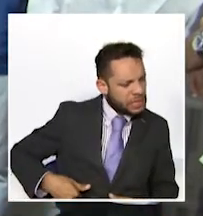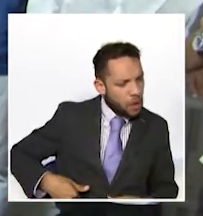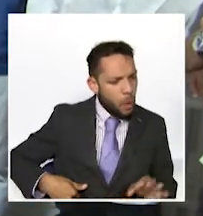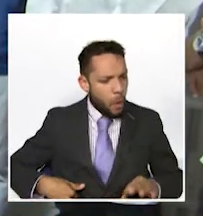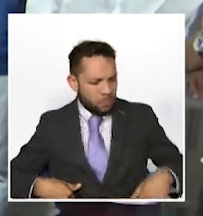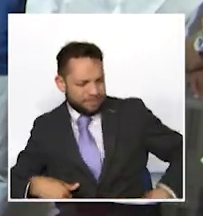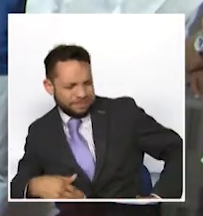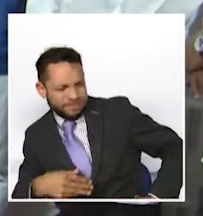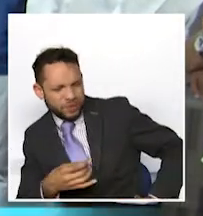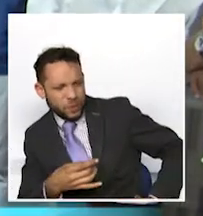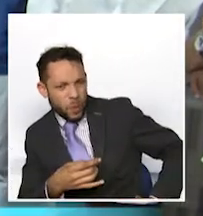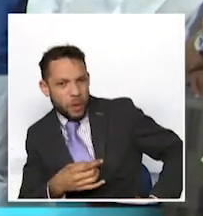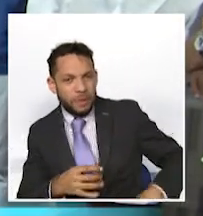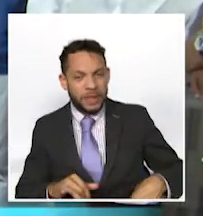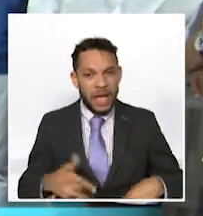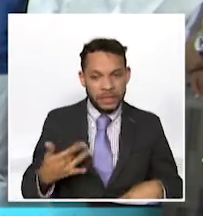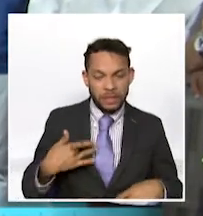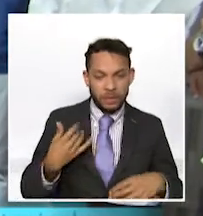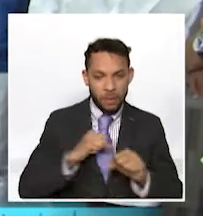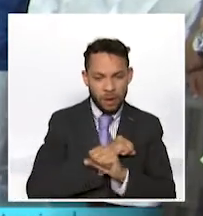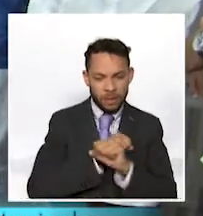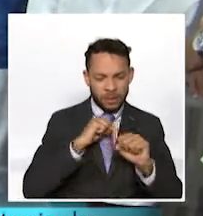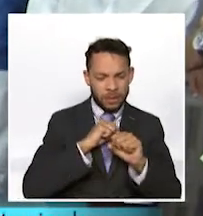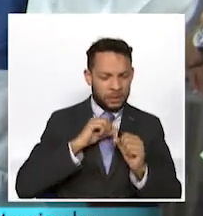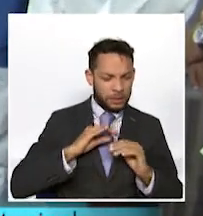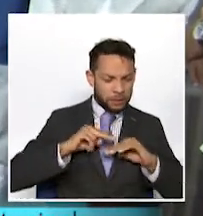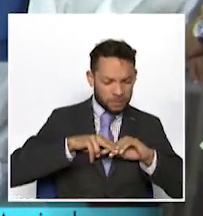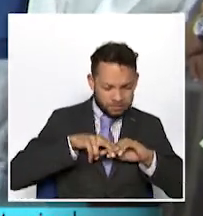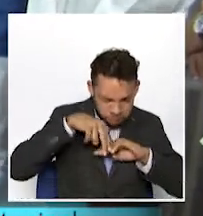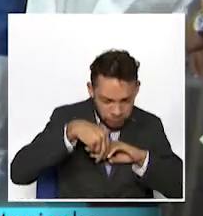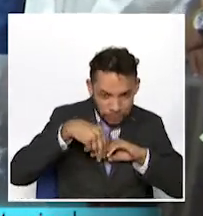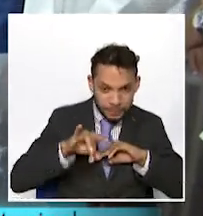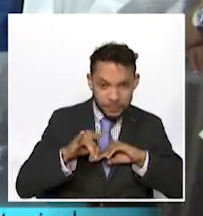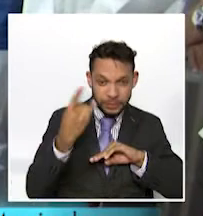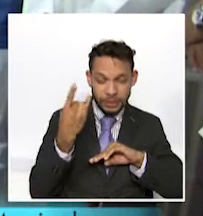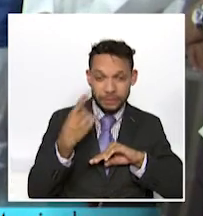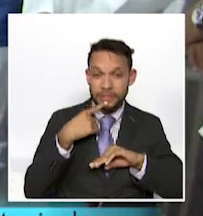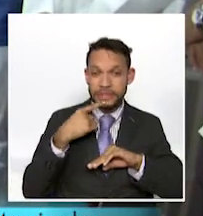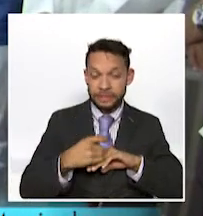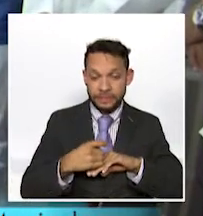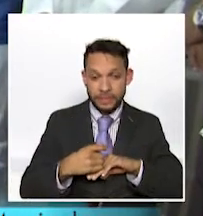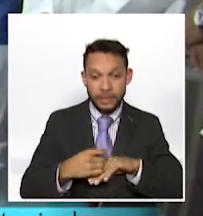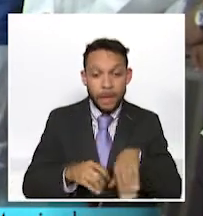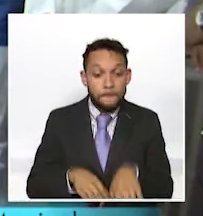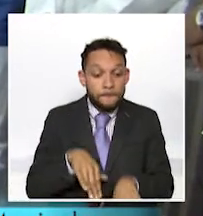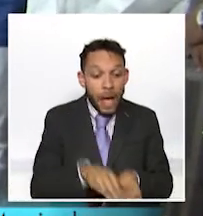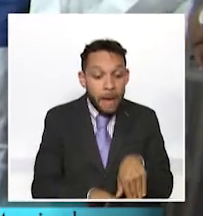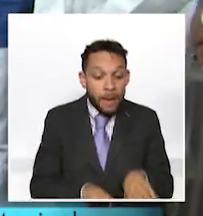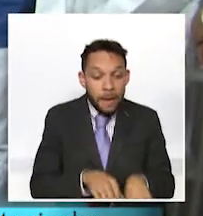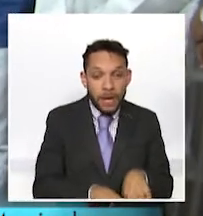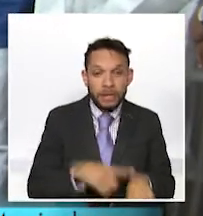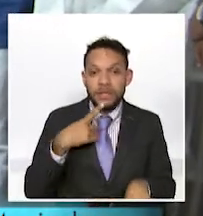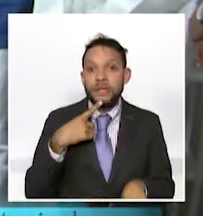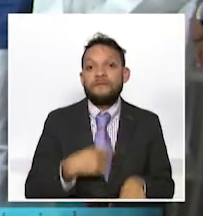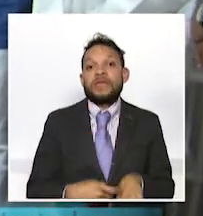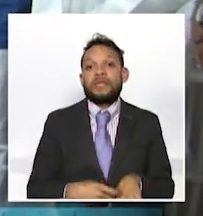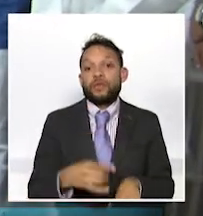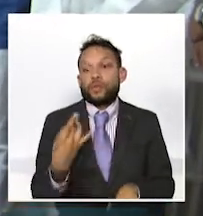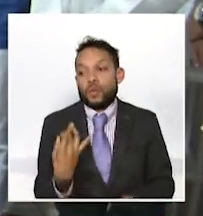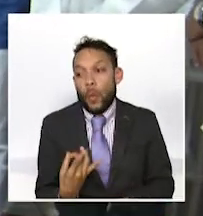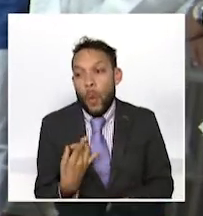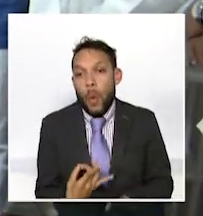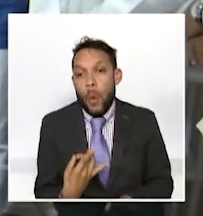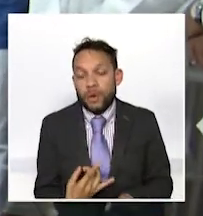este lado, cuando me voy a levantar siempre me toca que, si salgo del carro con los dos pies, porque si salgo con uno, el dolor